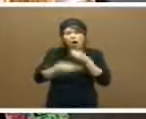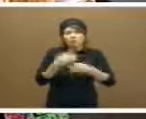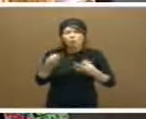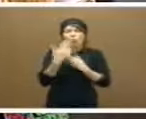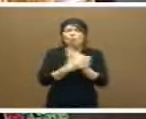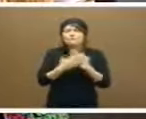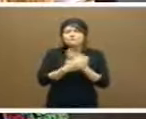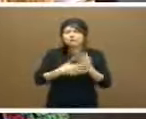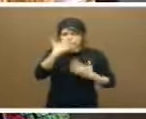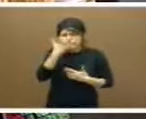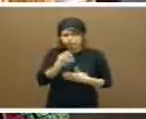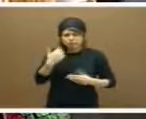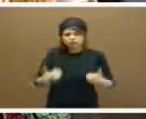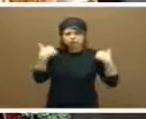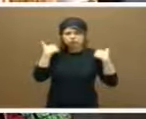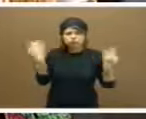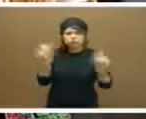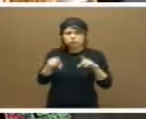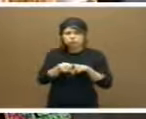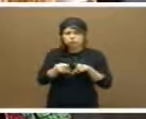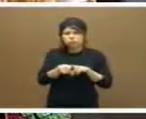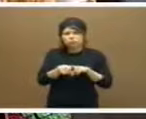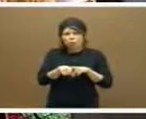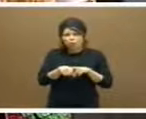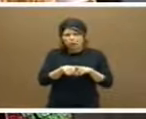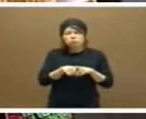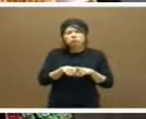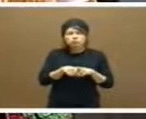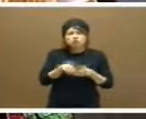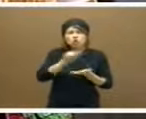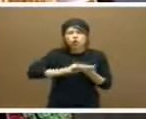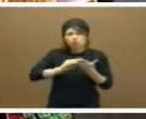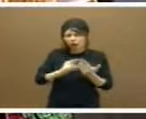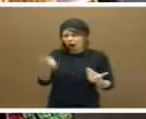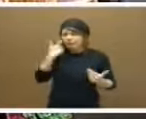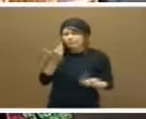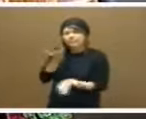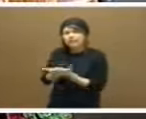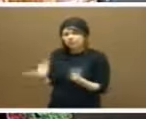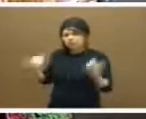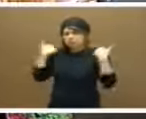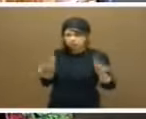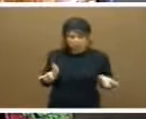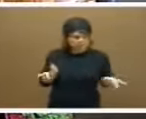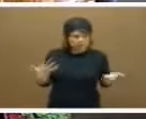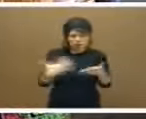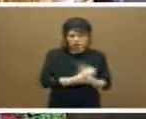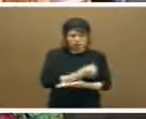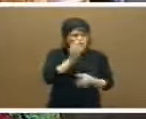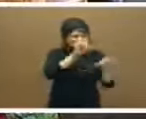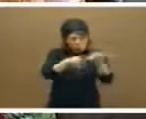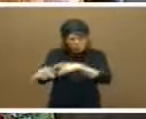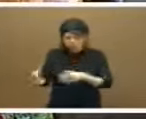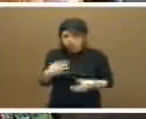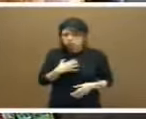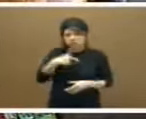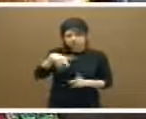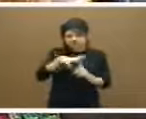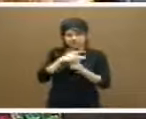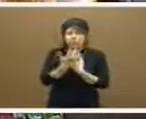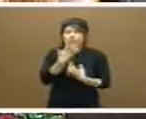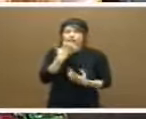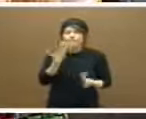un Gobierno serio y responsable es depurar responsabilidades, pero no permitir que paguen justos por pecadores. Este caso es